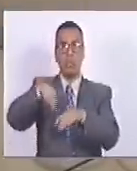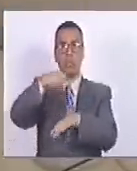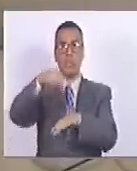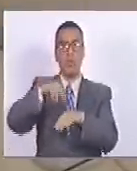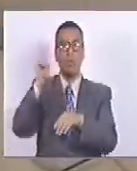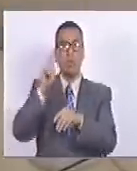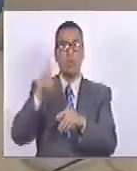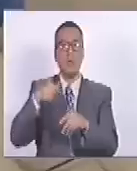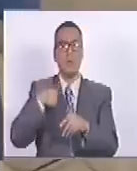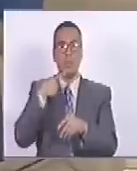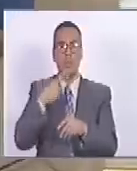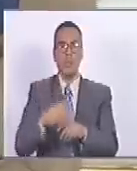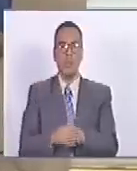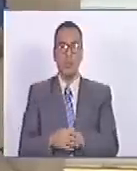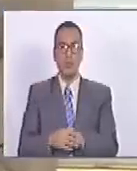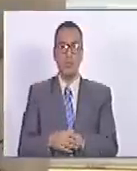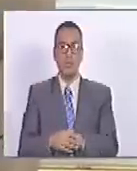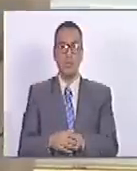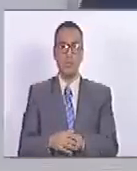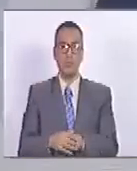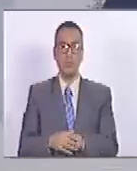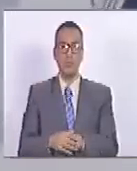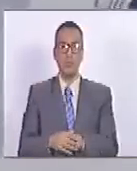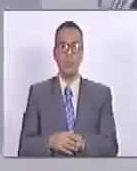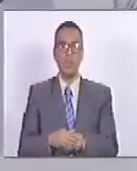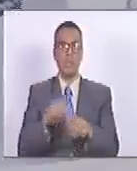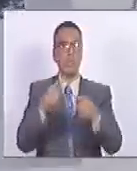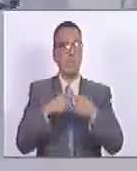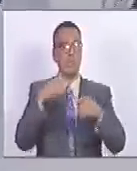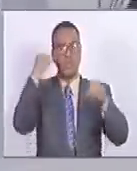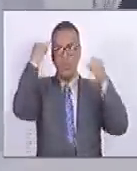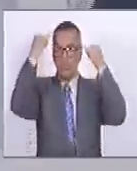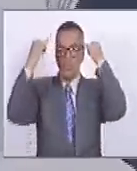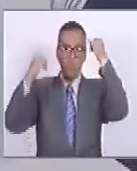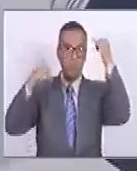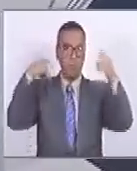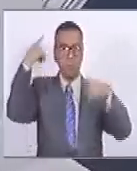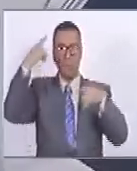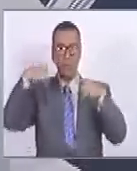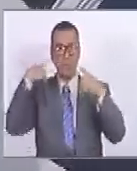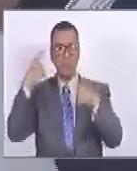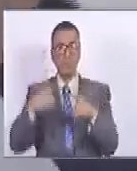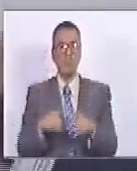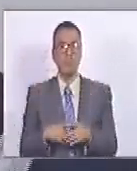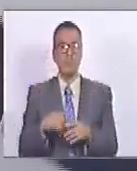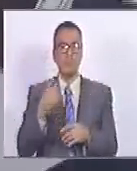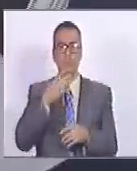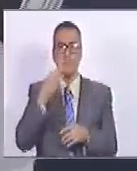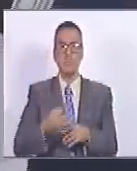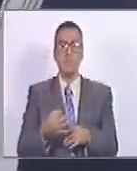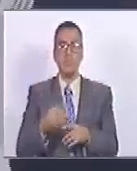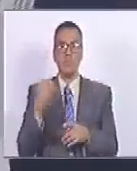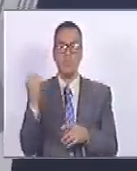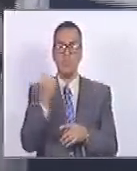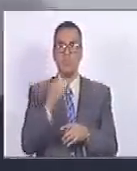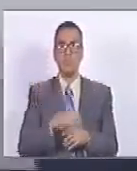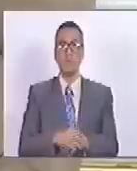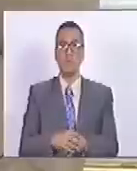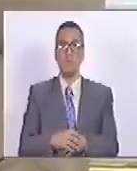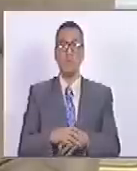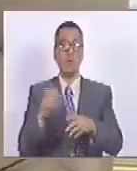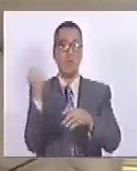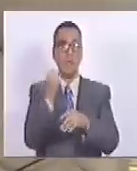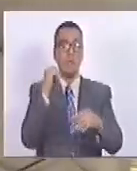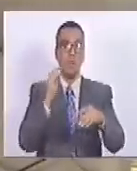de Venezuela. Pero miren cómo, es un ejercicio delirante, delirante, un